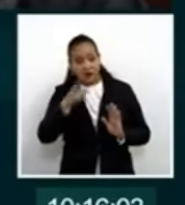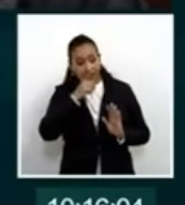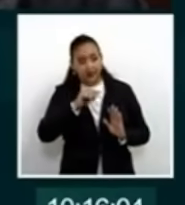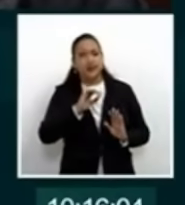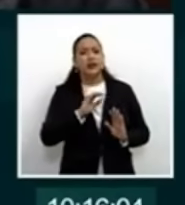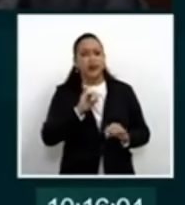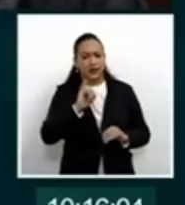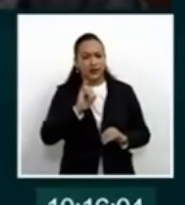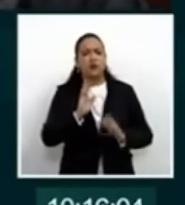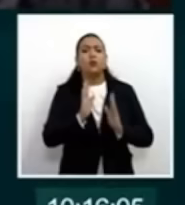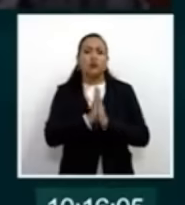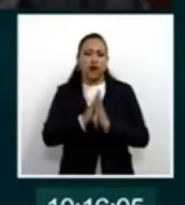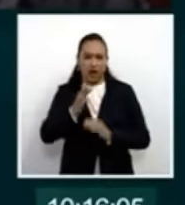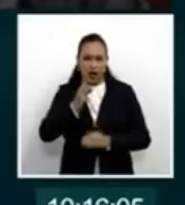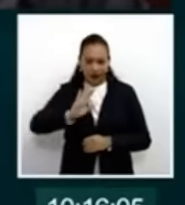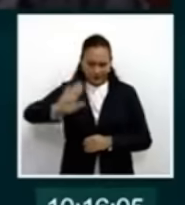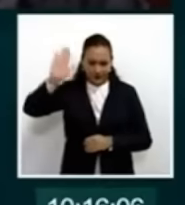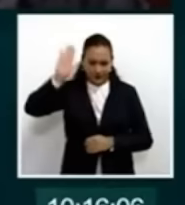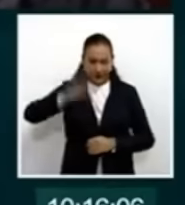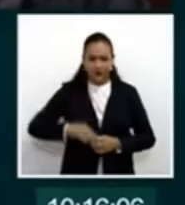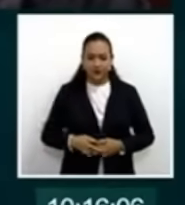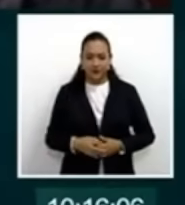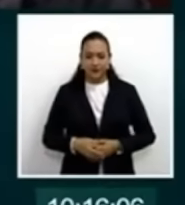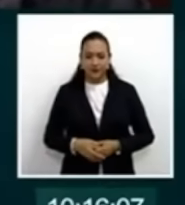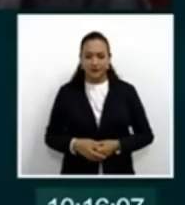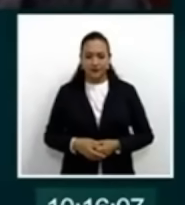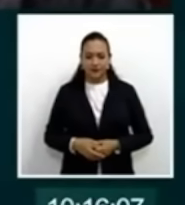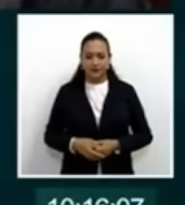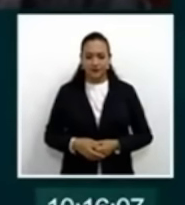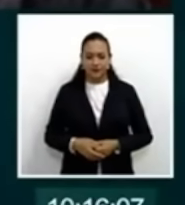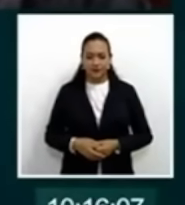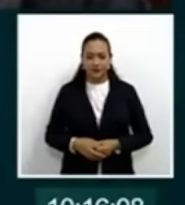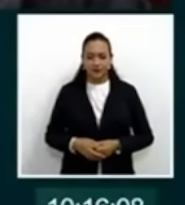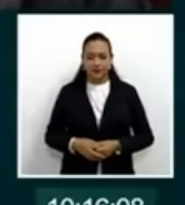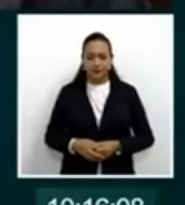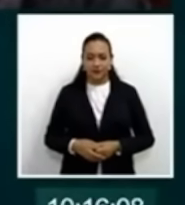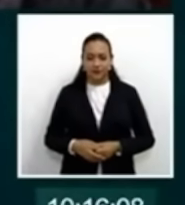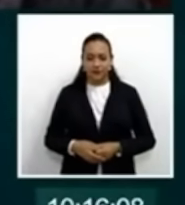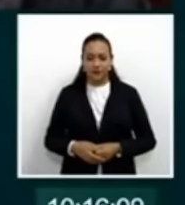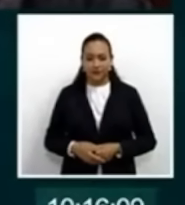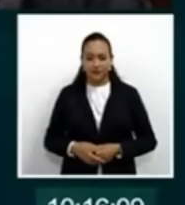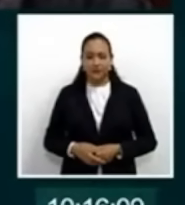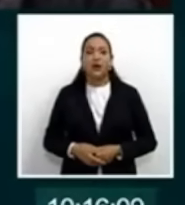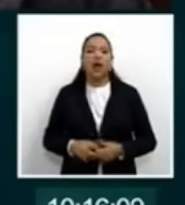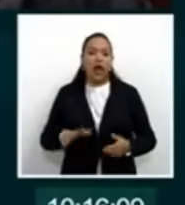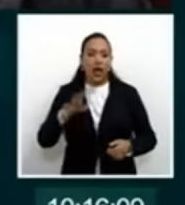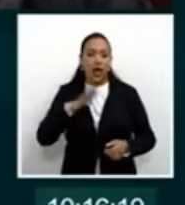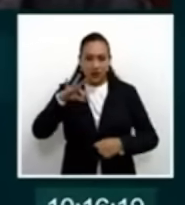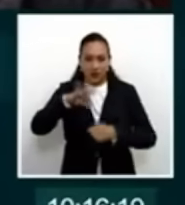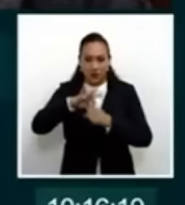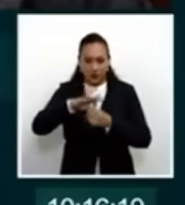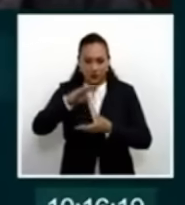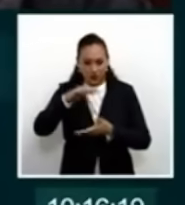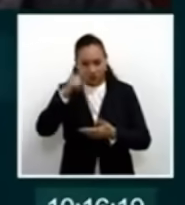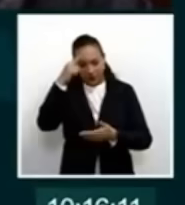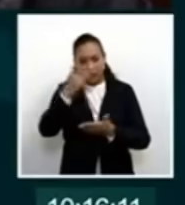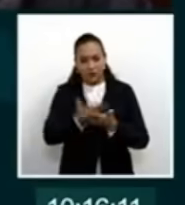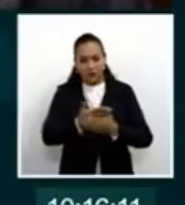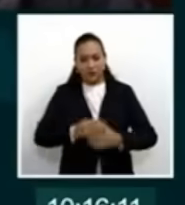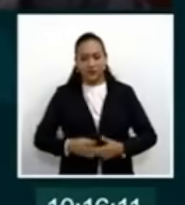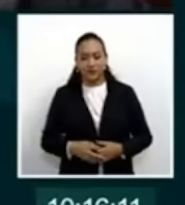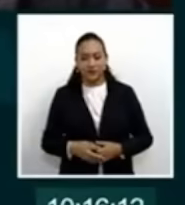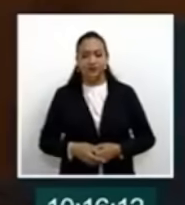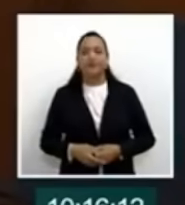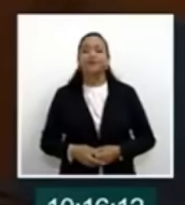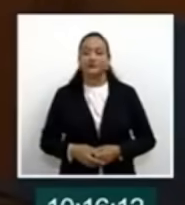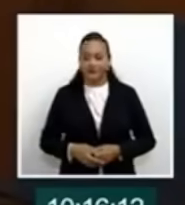les pido lo manifiesten levantando la mano. Señor ministro presidente, existe unanimidad de votos a favor de la propuesta.